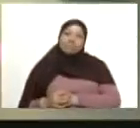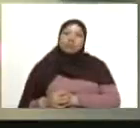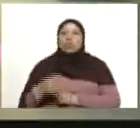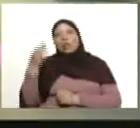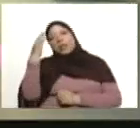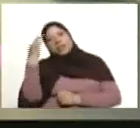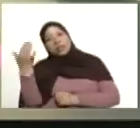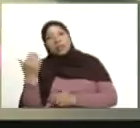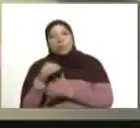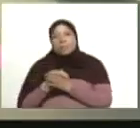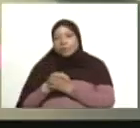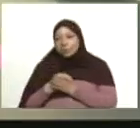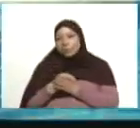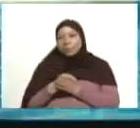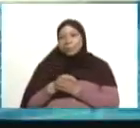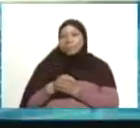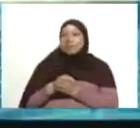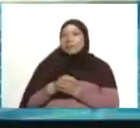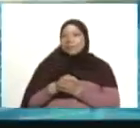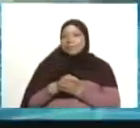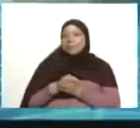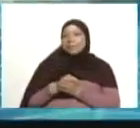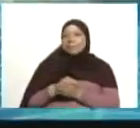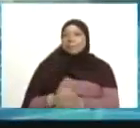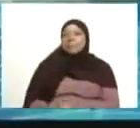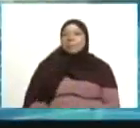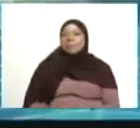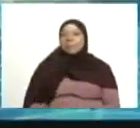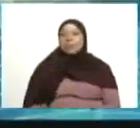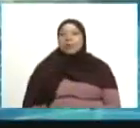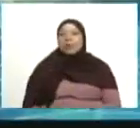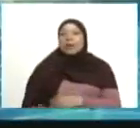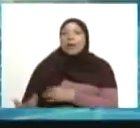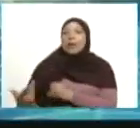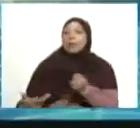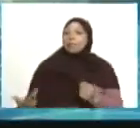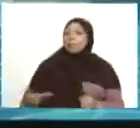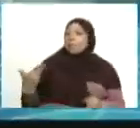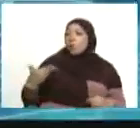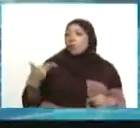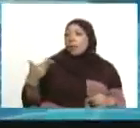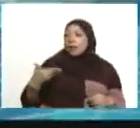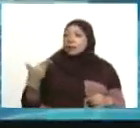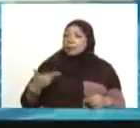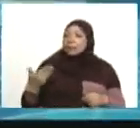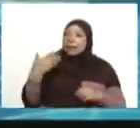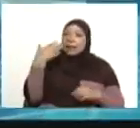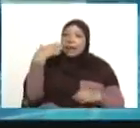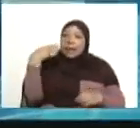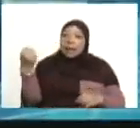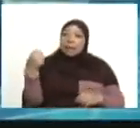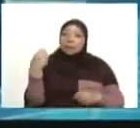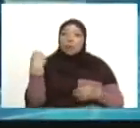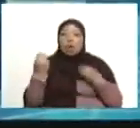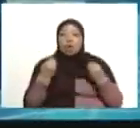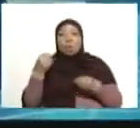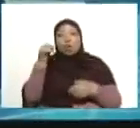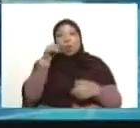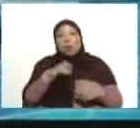a los compatriotas. Creo que, bueno, se ha dado un ejemplo importante de lo que es la gallardía de nuestro pueblo. Creo